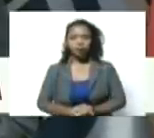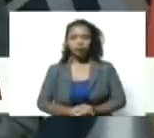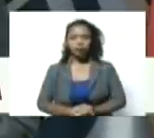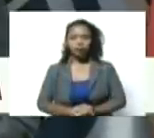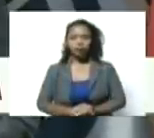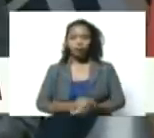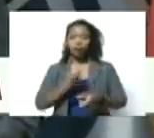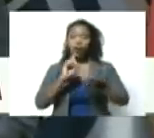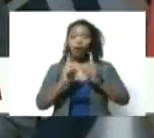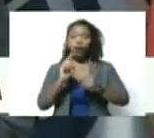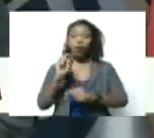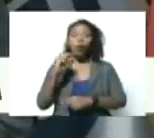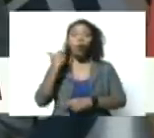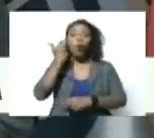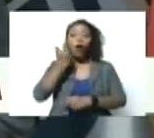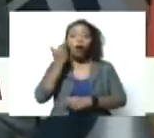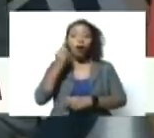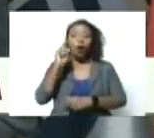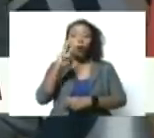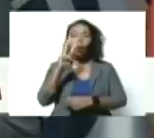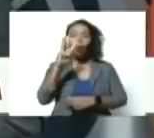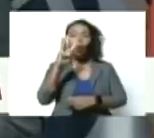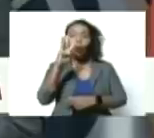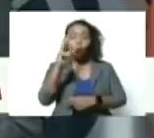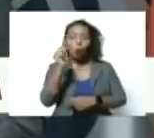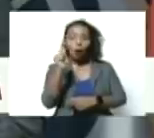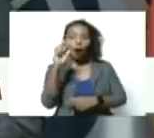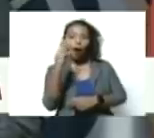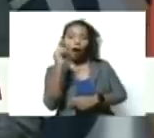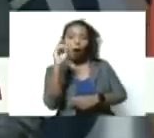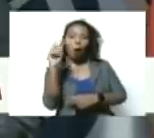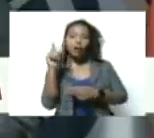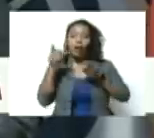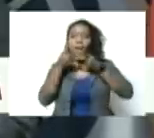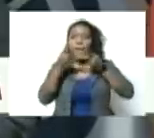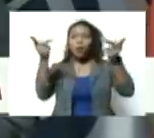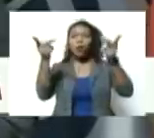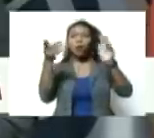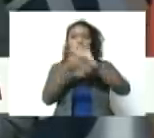Caso Guarao, un caso que fue muy difundido,